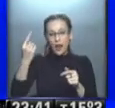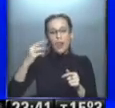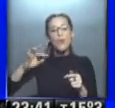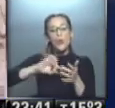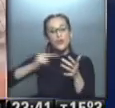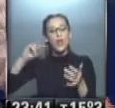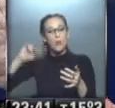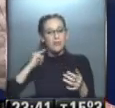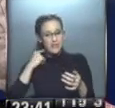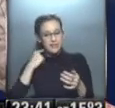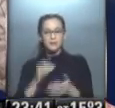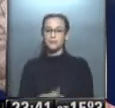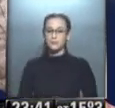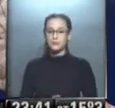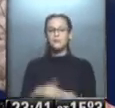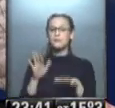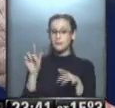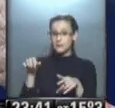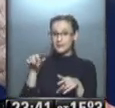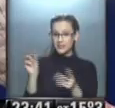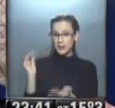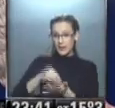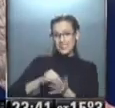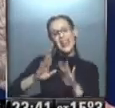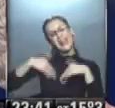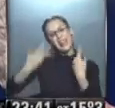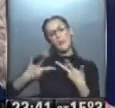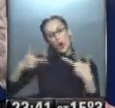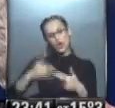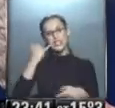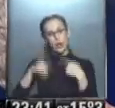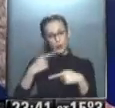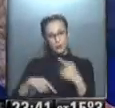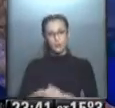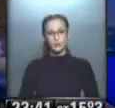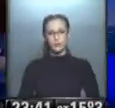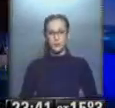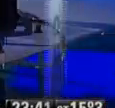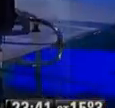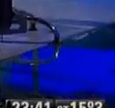2013. Eso después de los comerciales, ya volvemos.